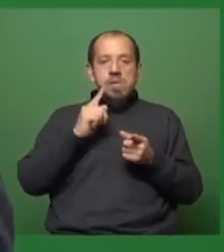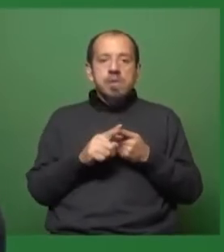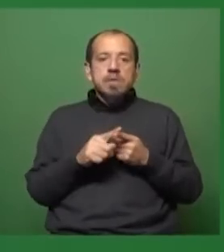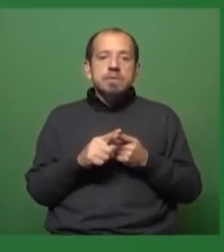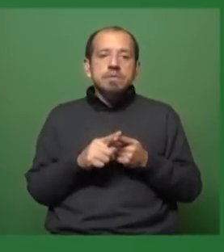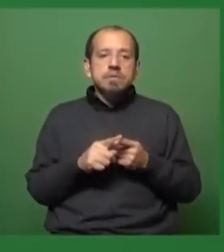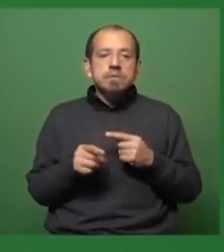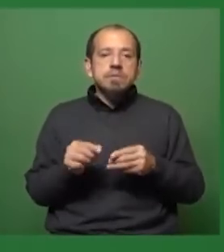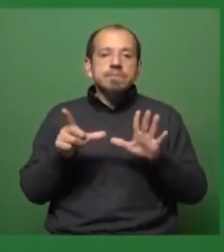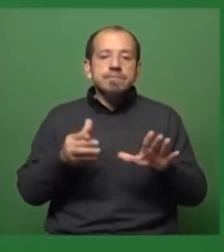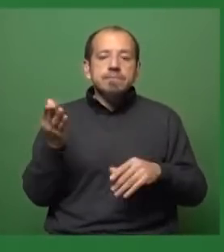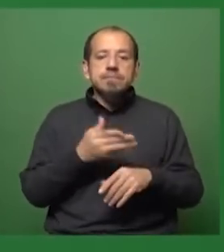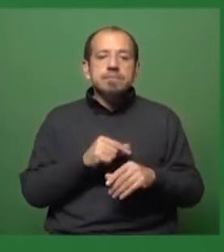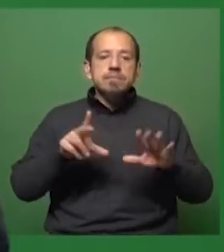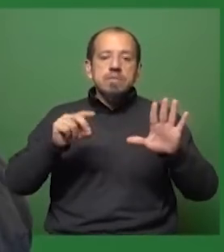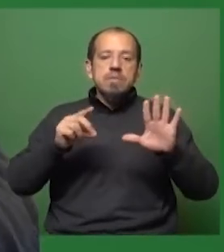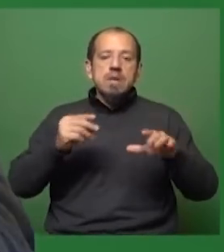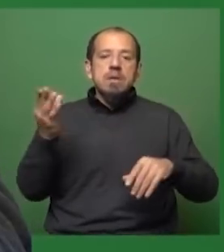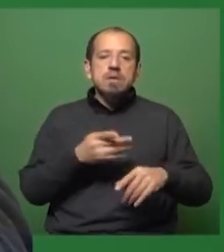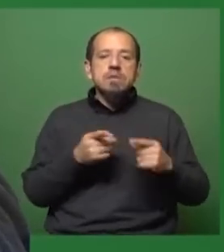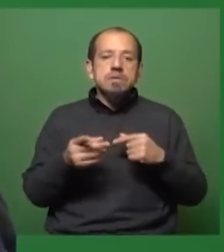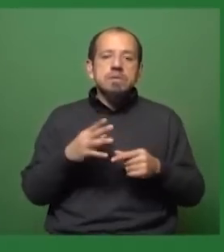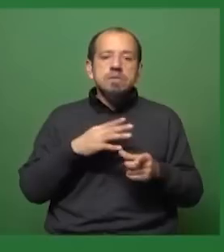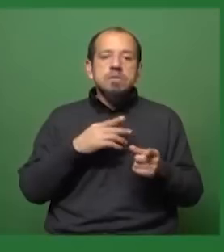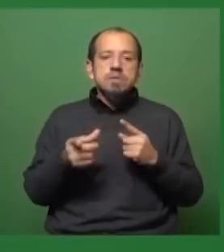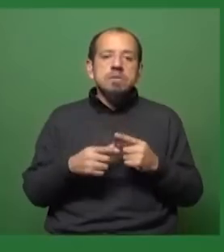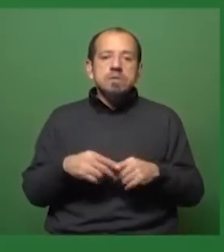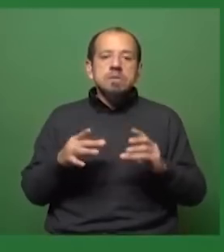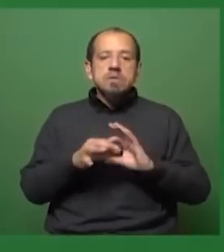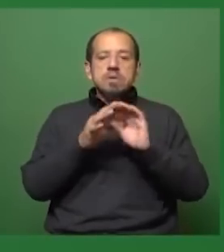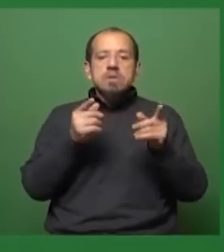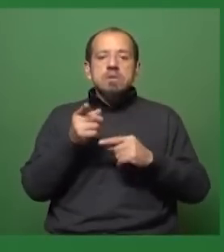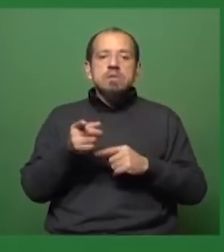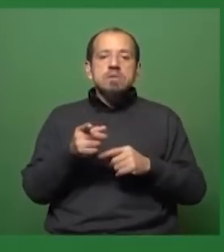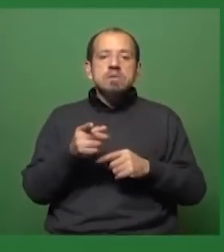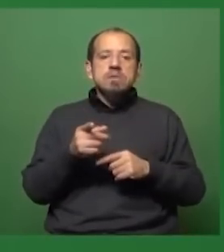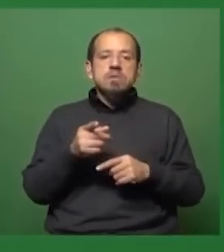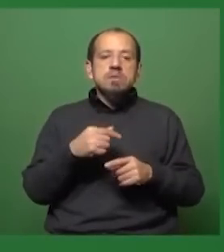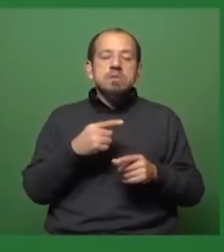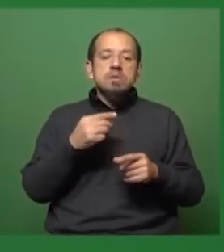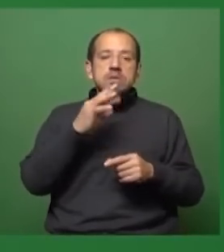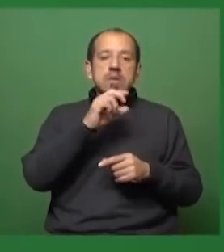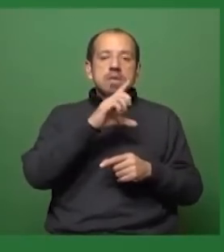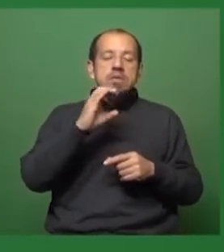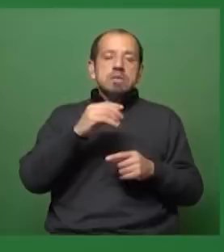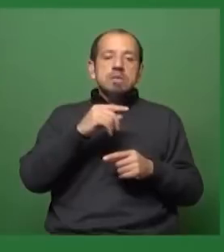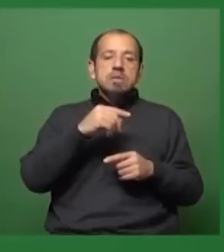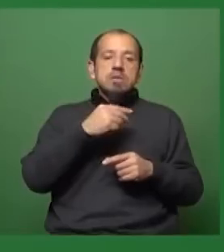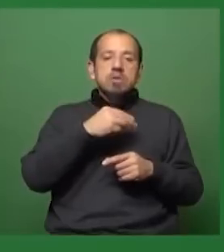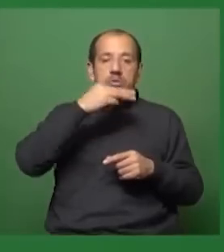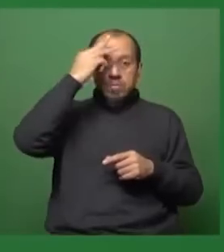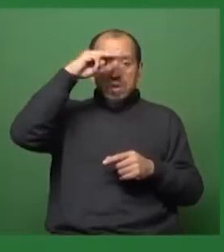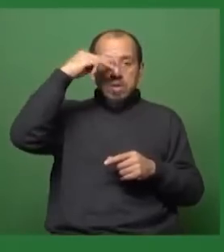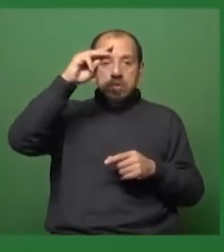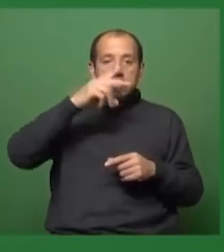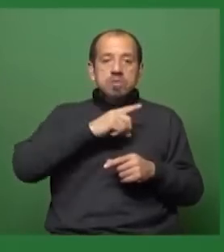ese 7% el 80% ya está liberalizado porque tenemos tratado de libre comercio con chile y tenemos tratado de libre comercio con México Y todavía